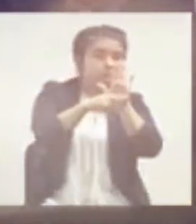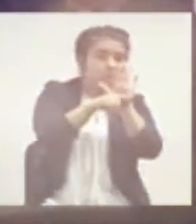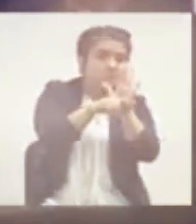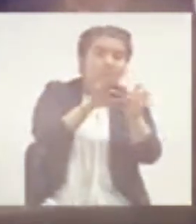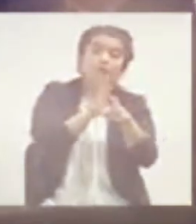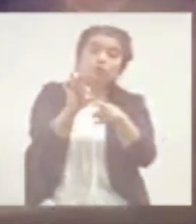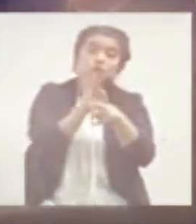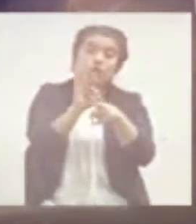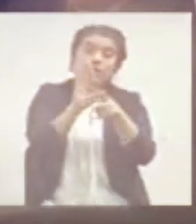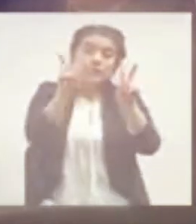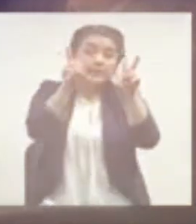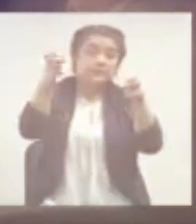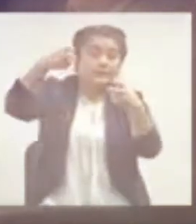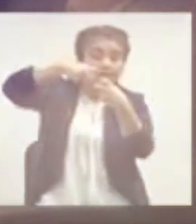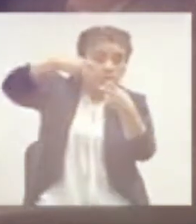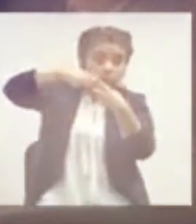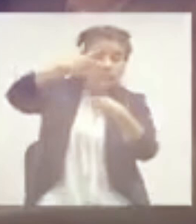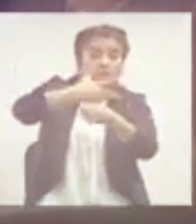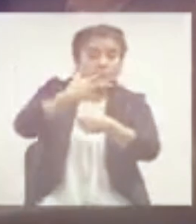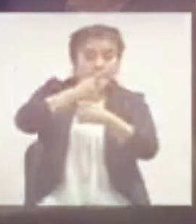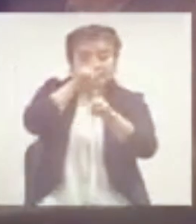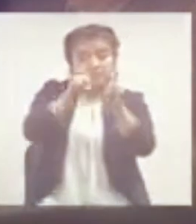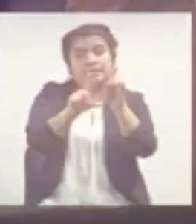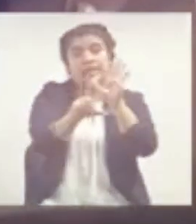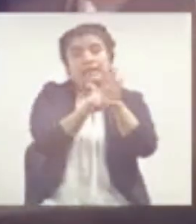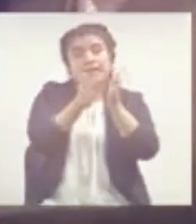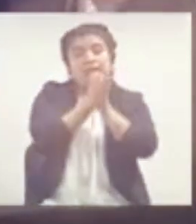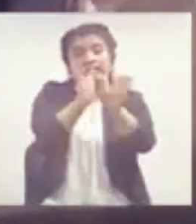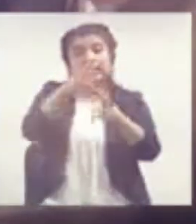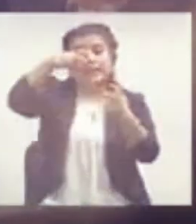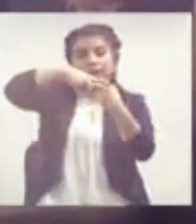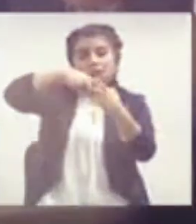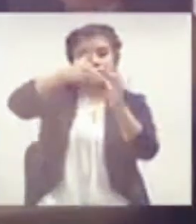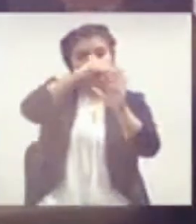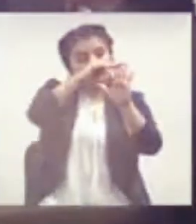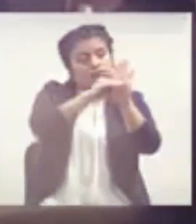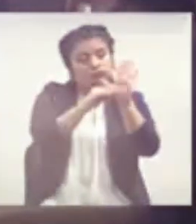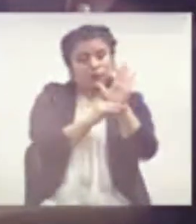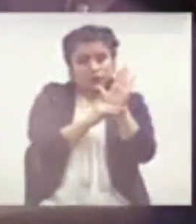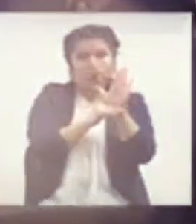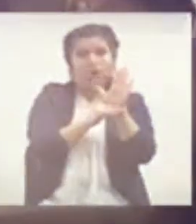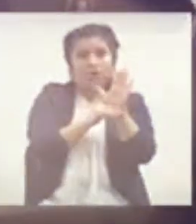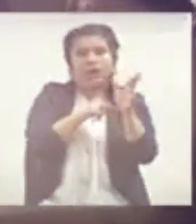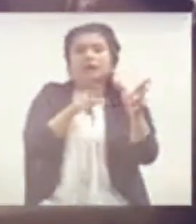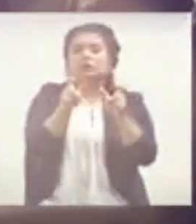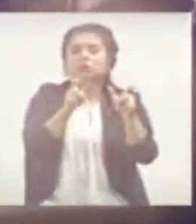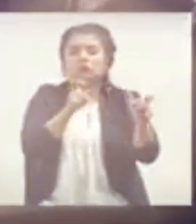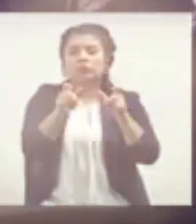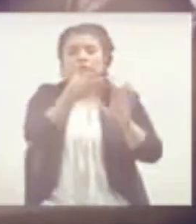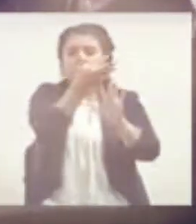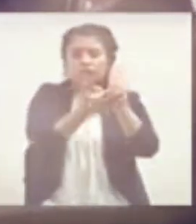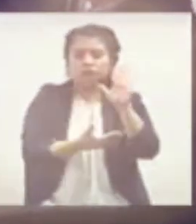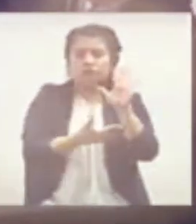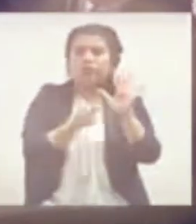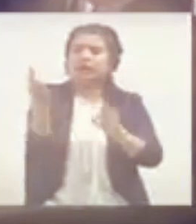del subsector eléctrico. Asimismo, la Ley General de Electricidad, de la forma en la que está estructurado el regulador, ha demostrado ser un modelo exitoso